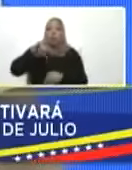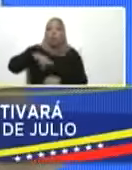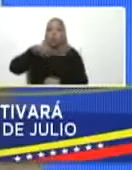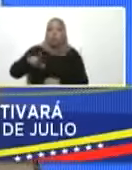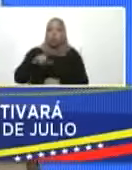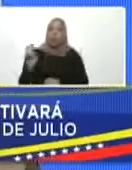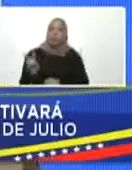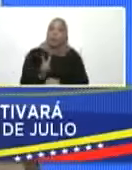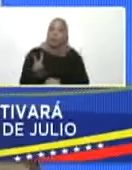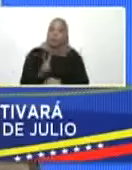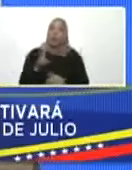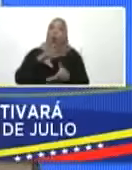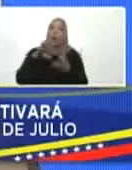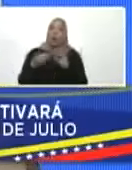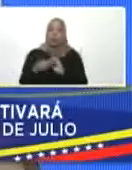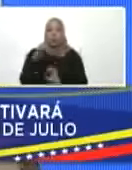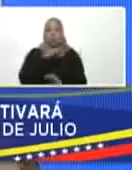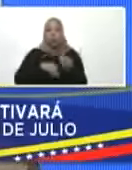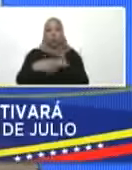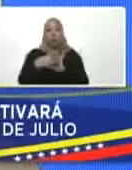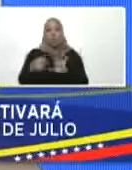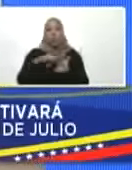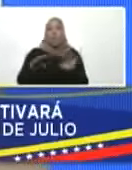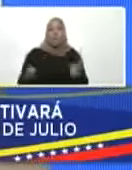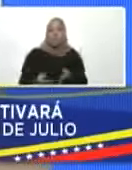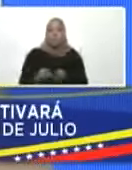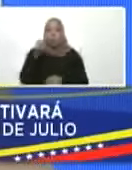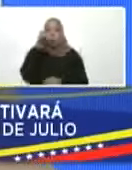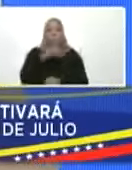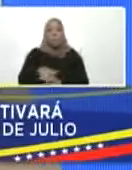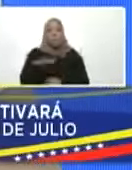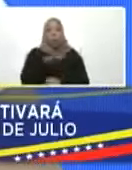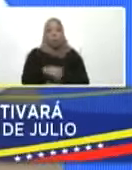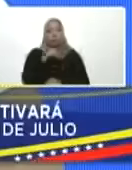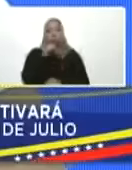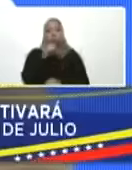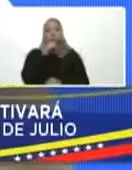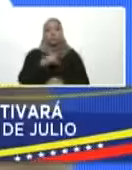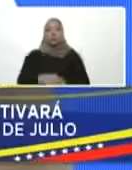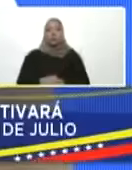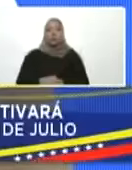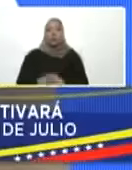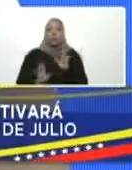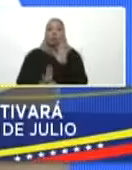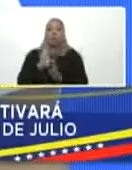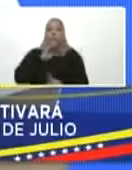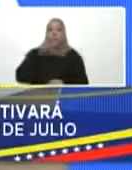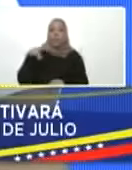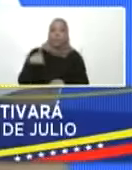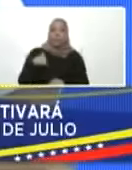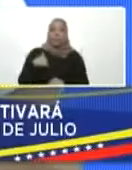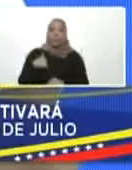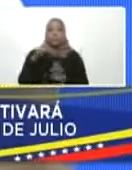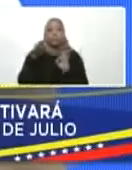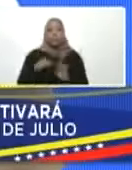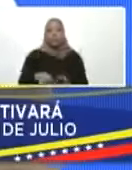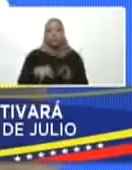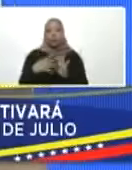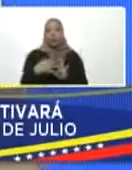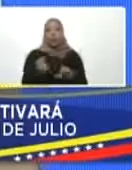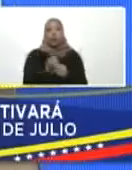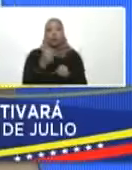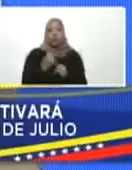eso Venezuela se convierte en ejemplo en el mundo, para los pueblos en el mundo. Usted dice superar, y es correcto, el